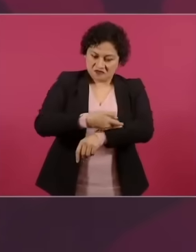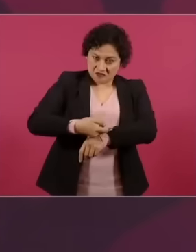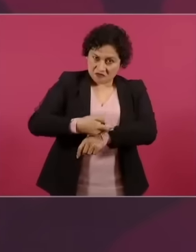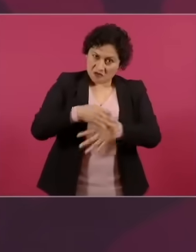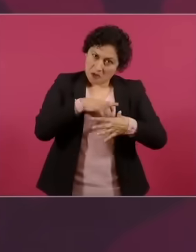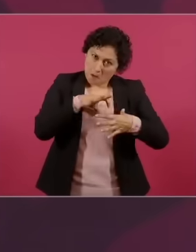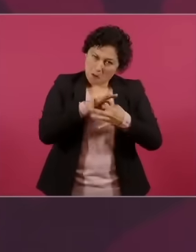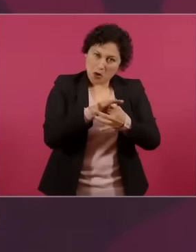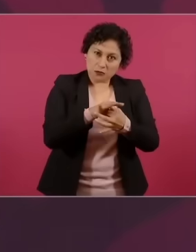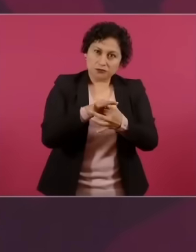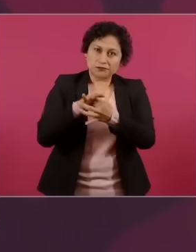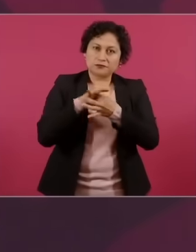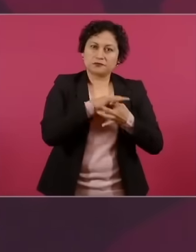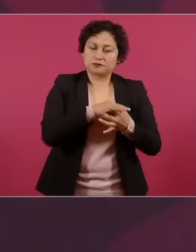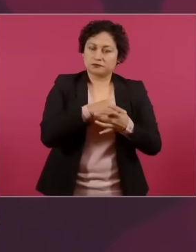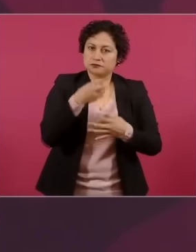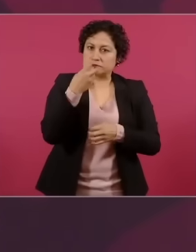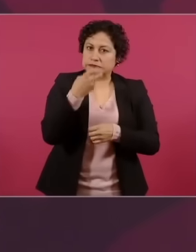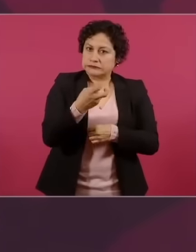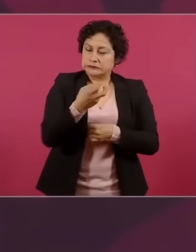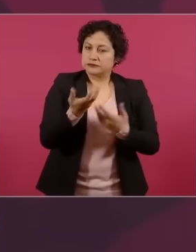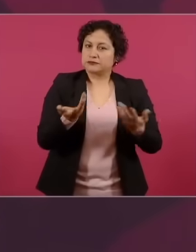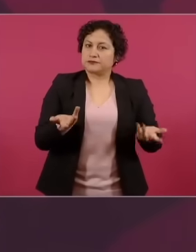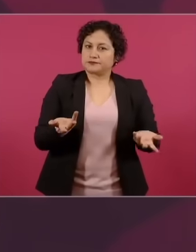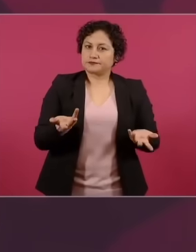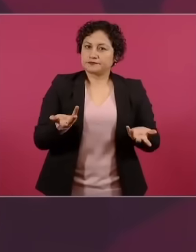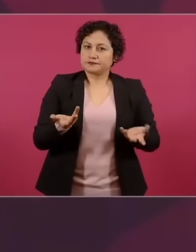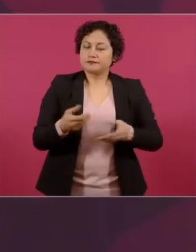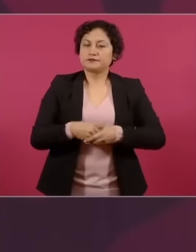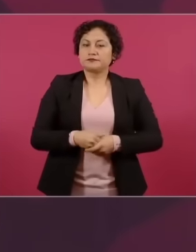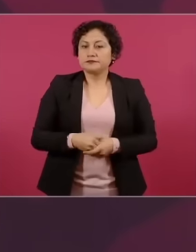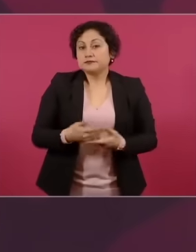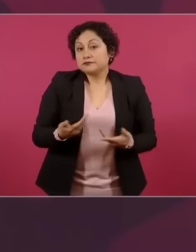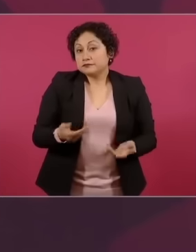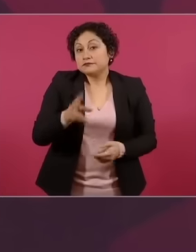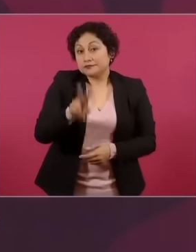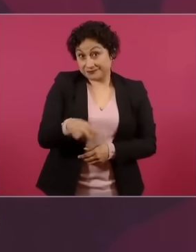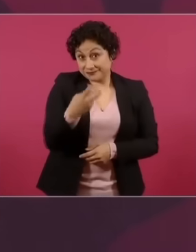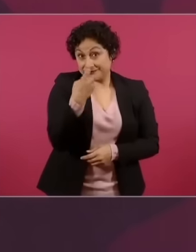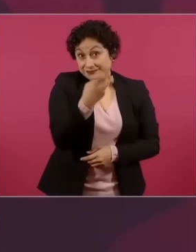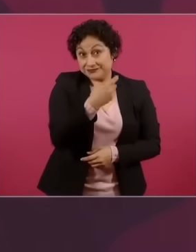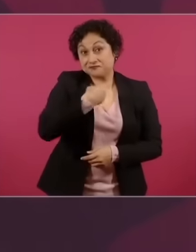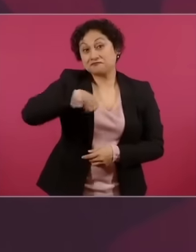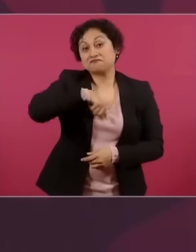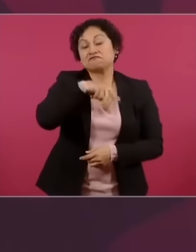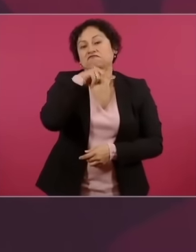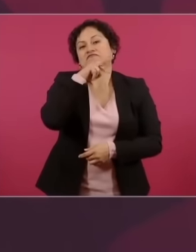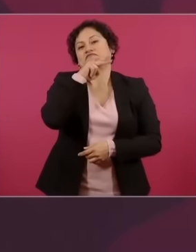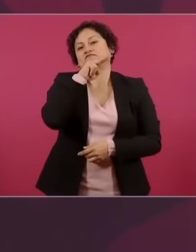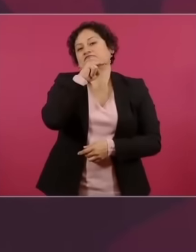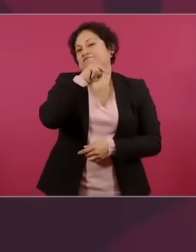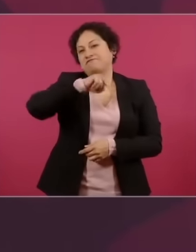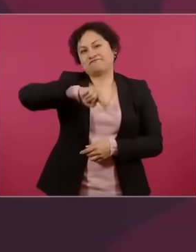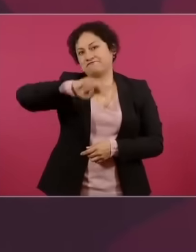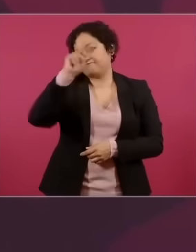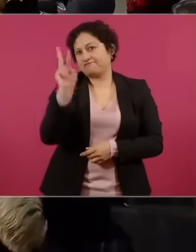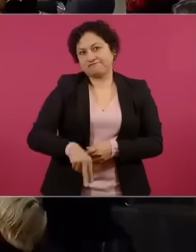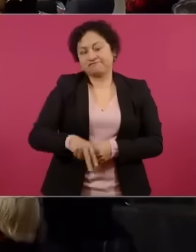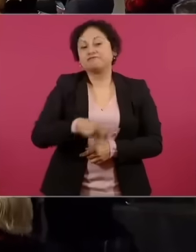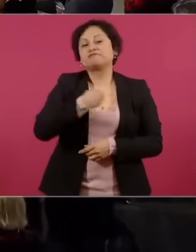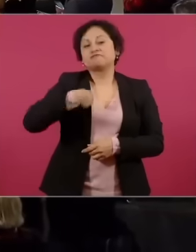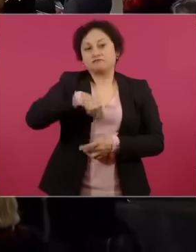familias. Y sí, nos preocupa mucho, estamos ayudando, pero ahora es el